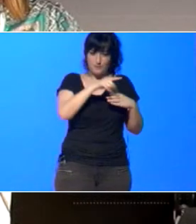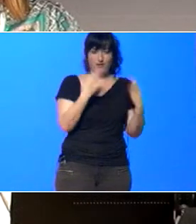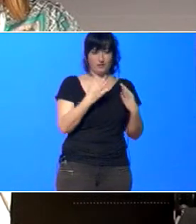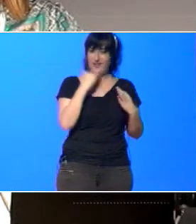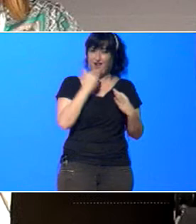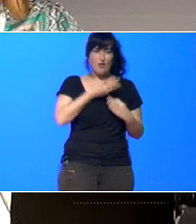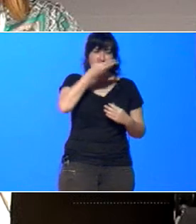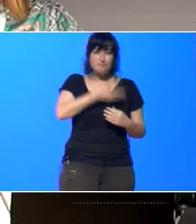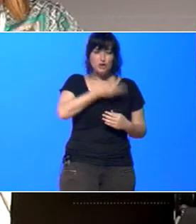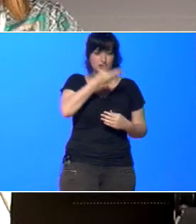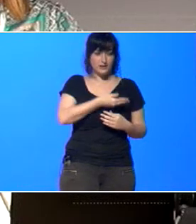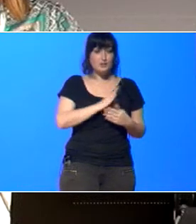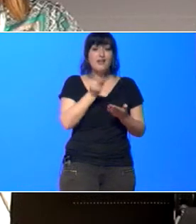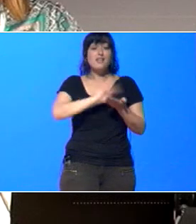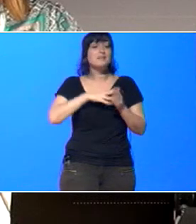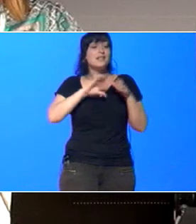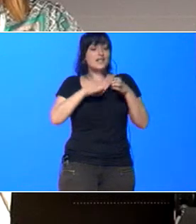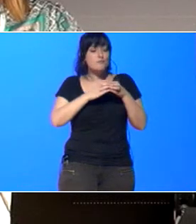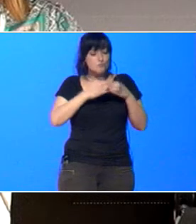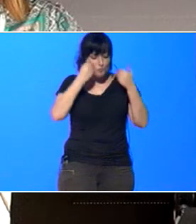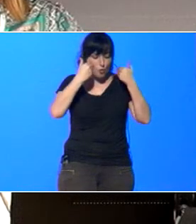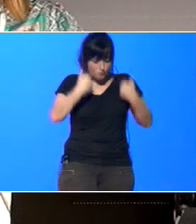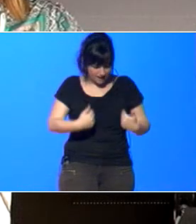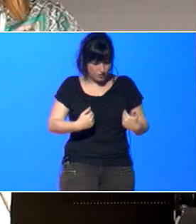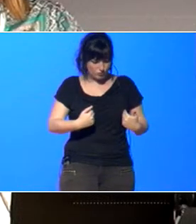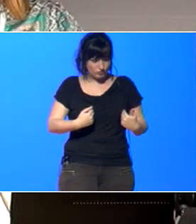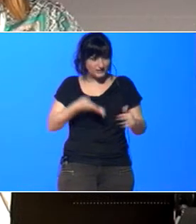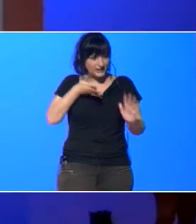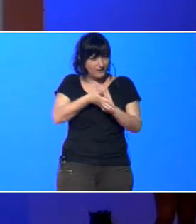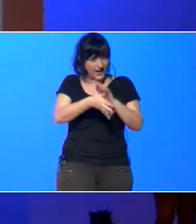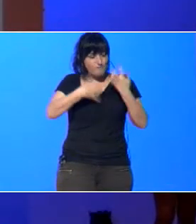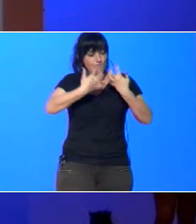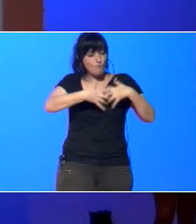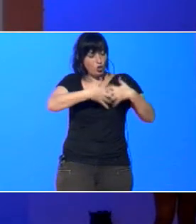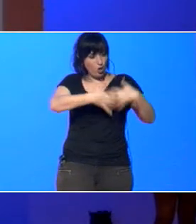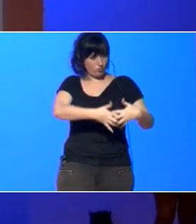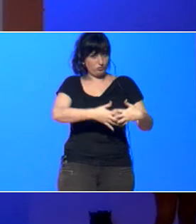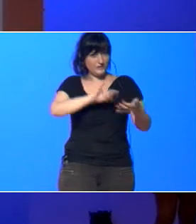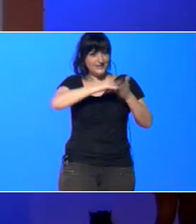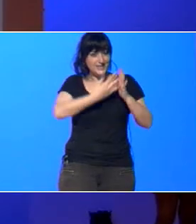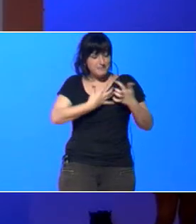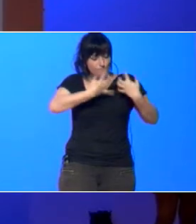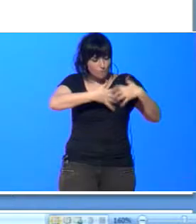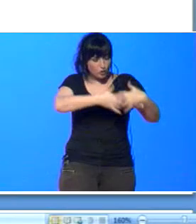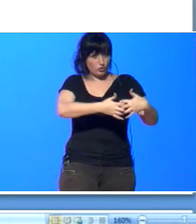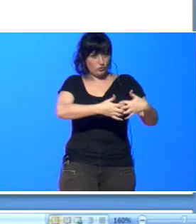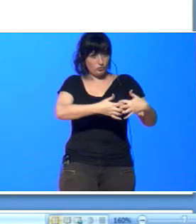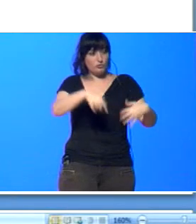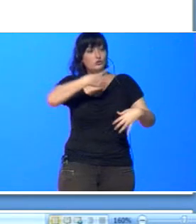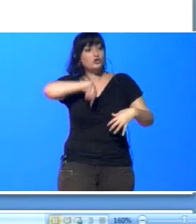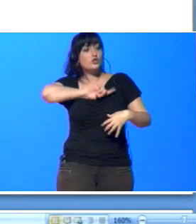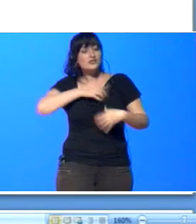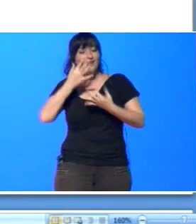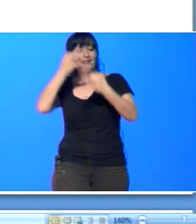esos equipos humanos son el corazón del sistema. Esos equipos humanos son los que cambiamos la